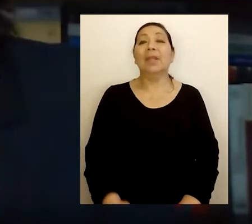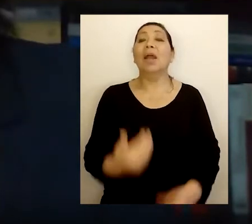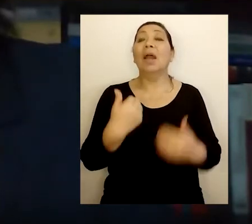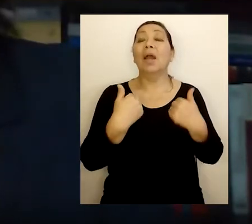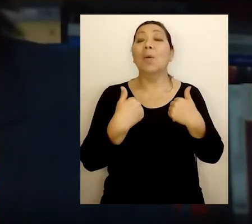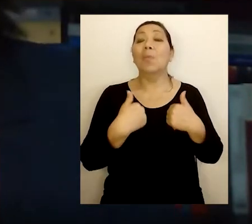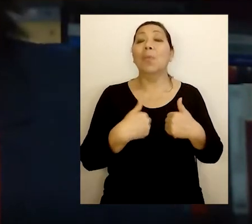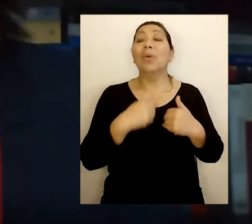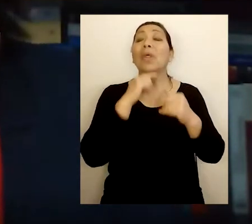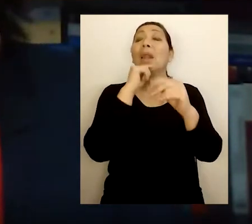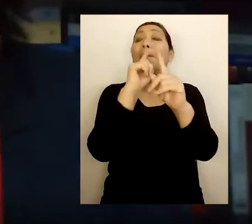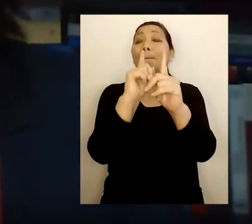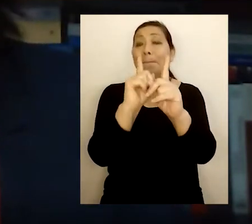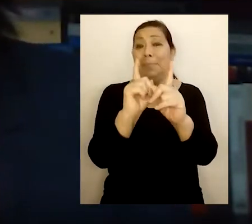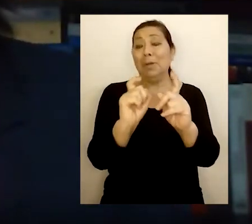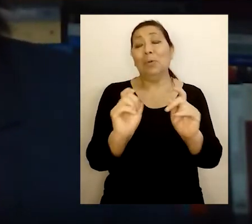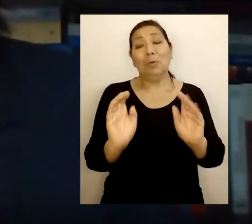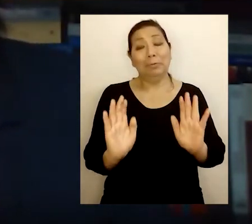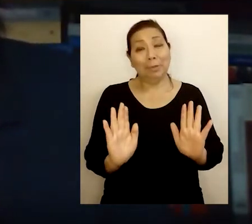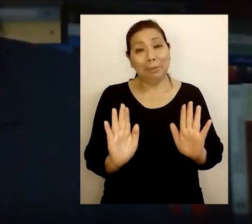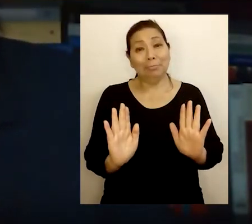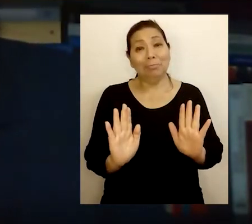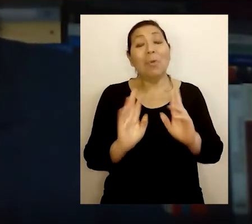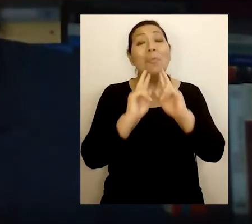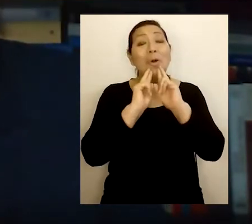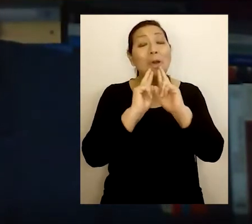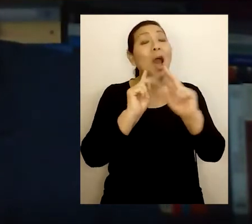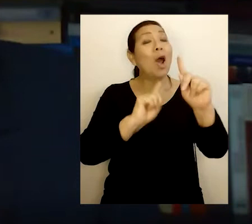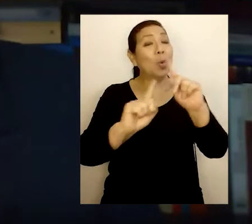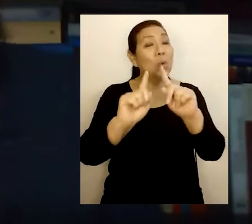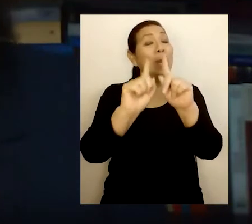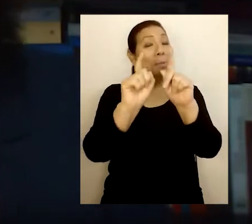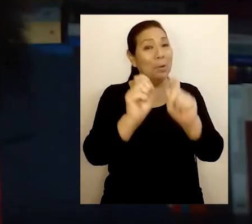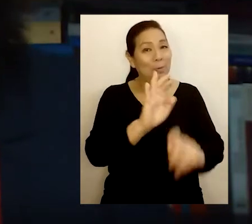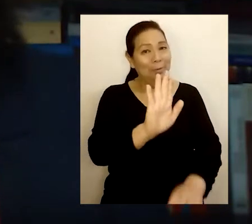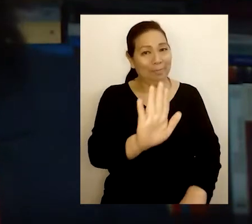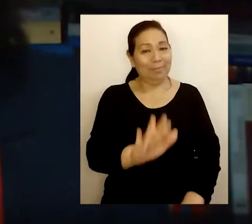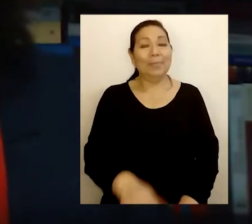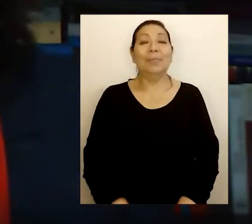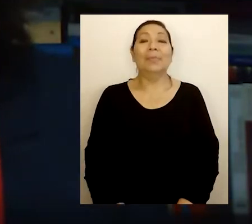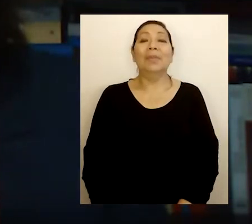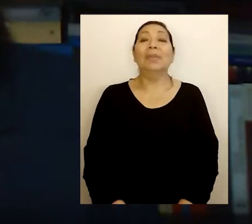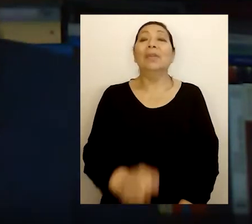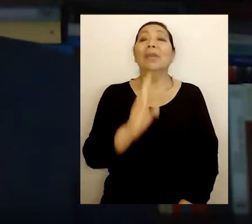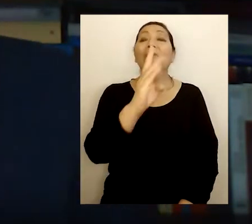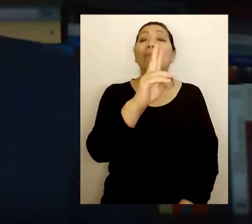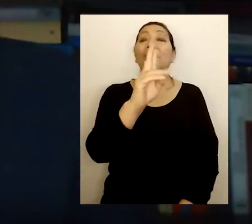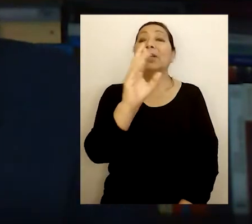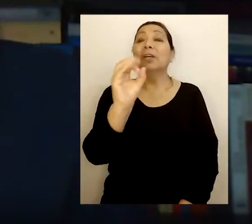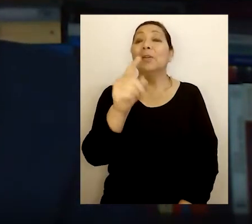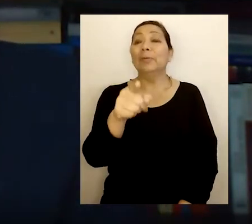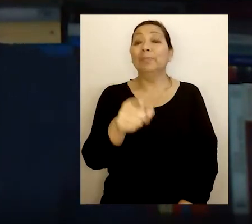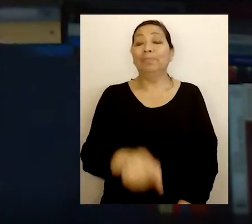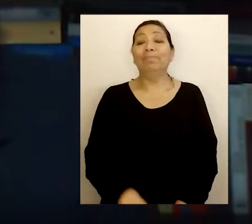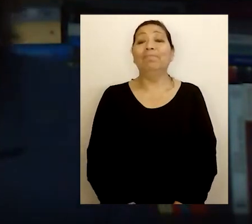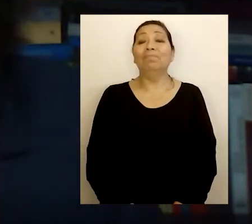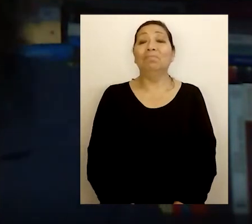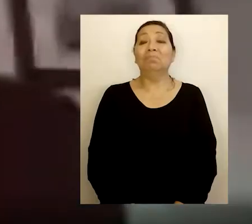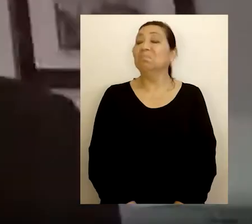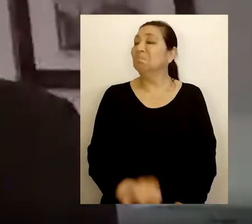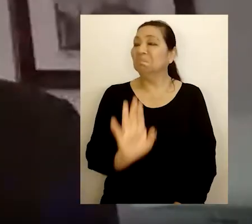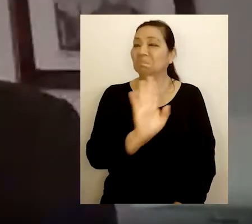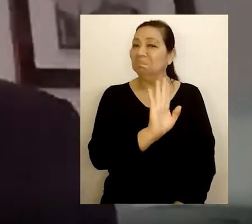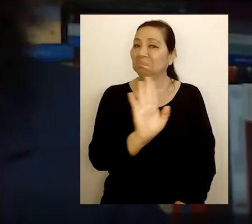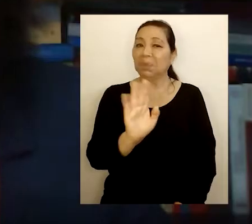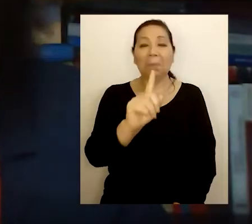A través de las preguntas, posiblemente va a absolver algunas consultas. Magistrado Ferrero. No, muchas